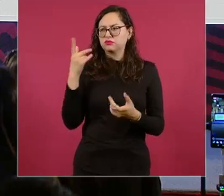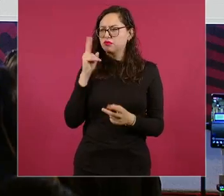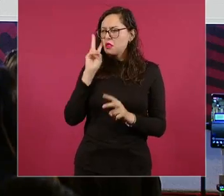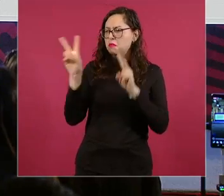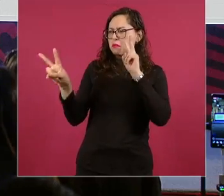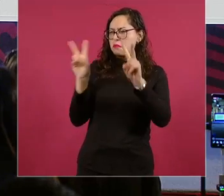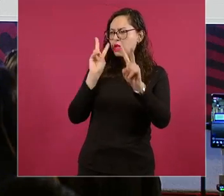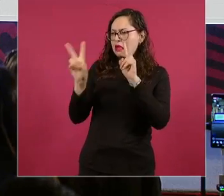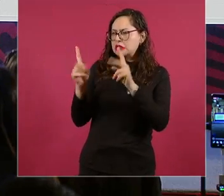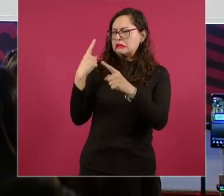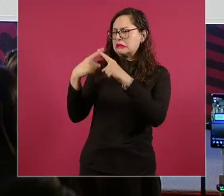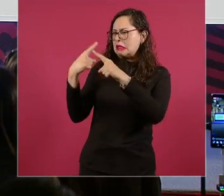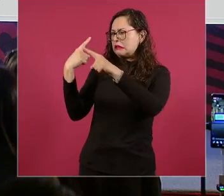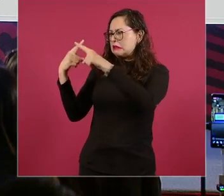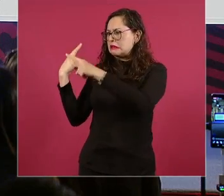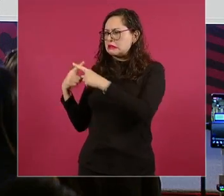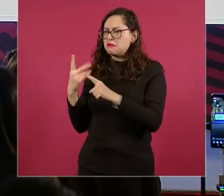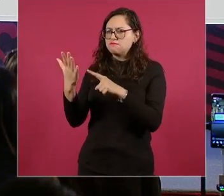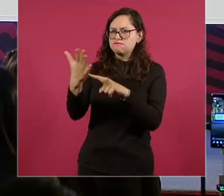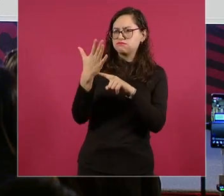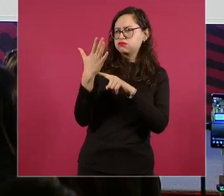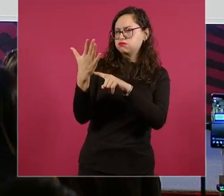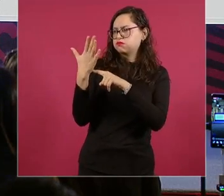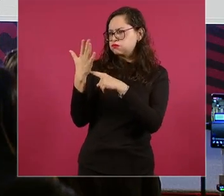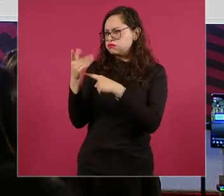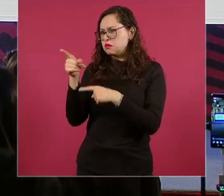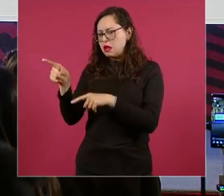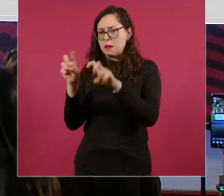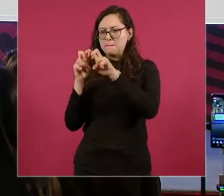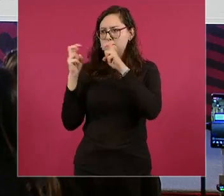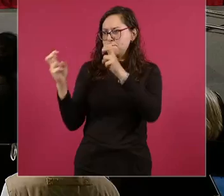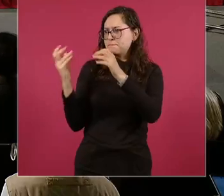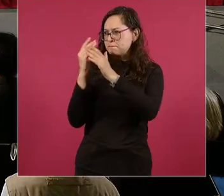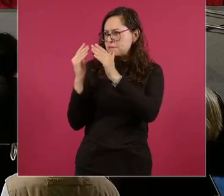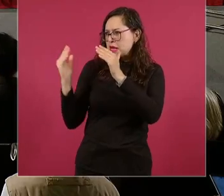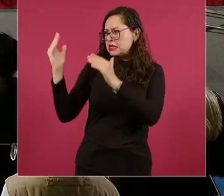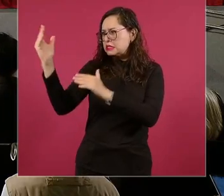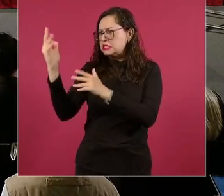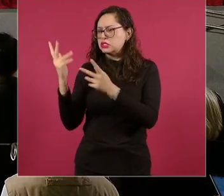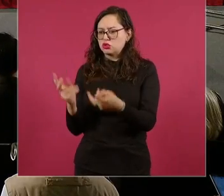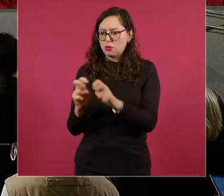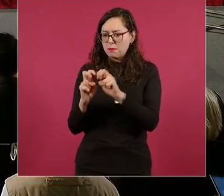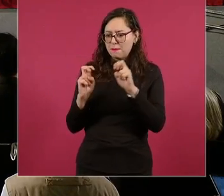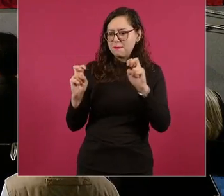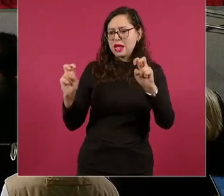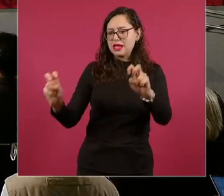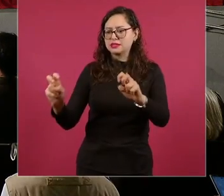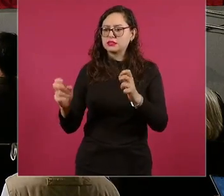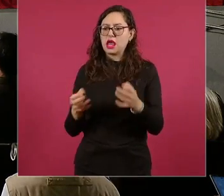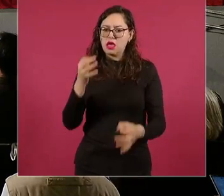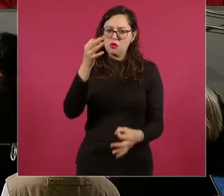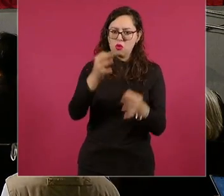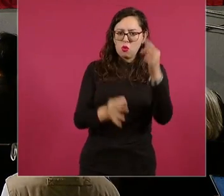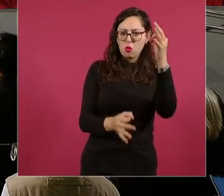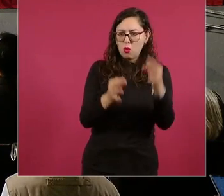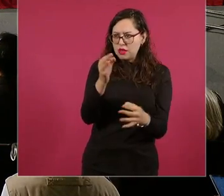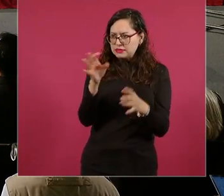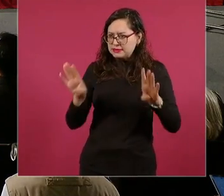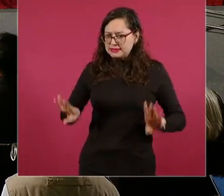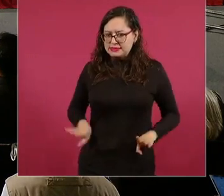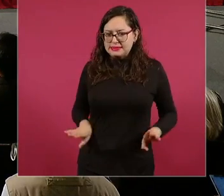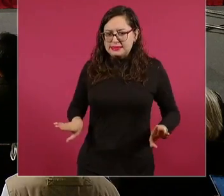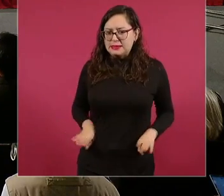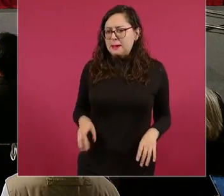considera son los mejores perfiles para ser ministros de la Corte, magistrados y jueces